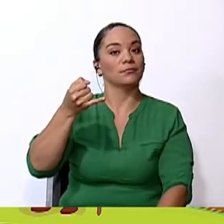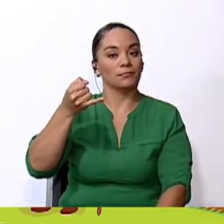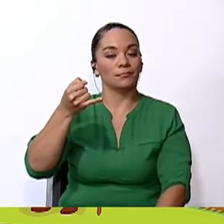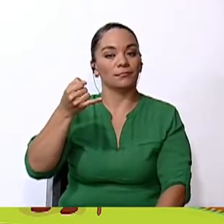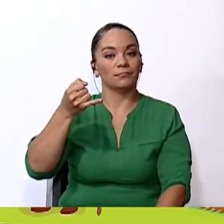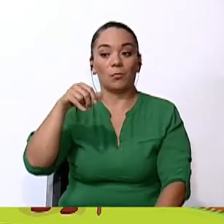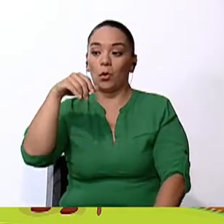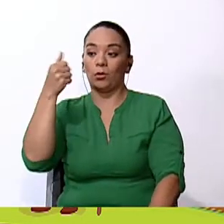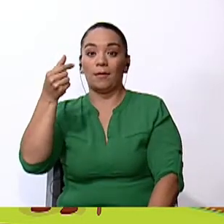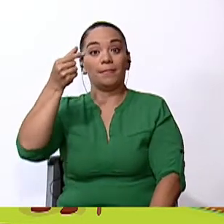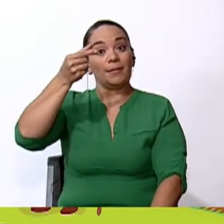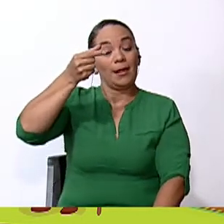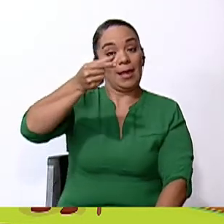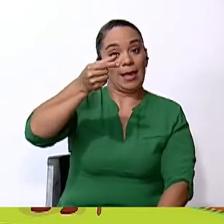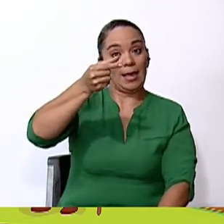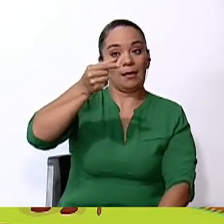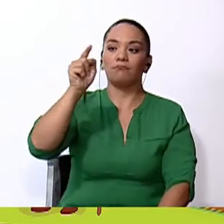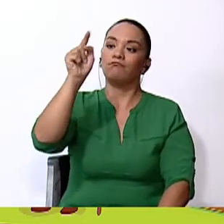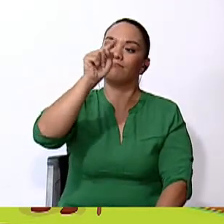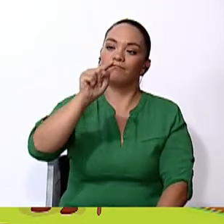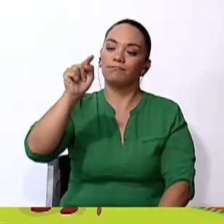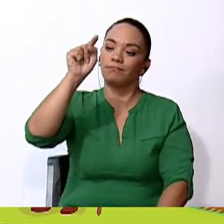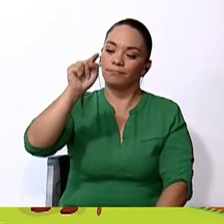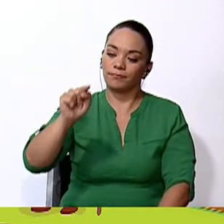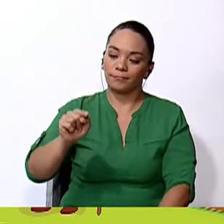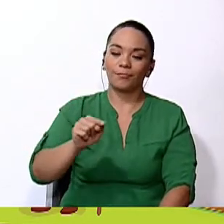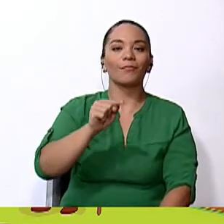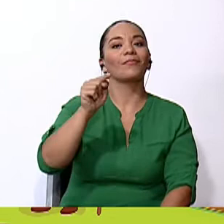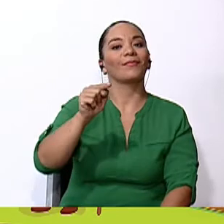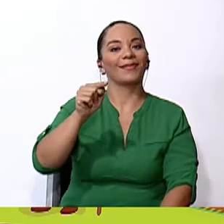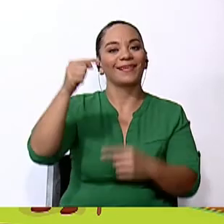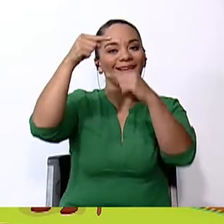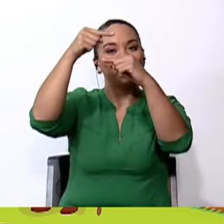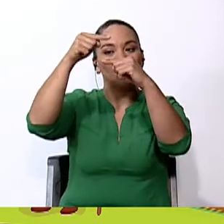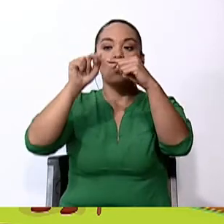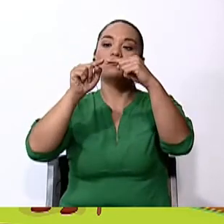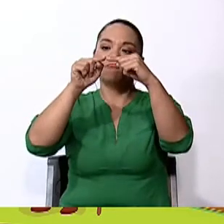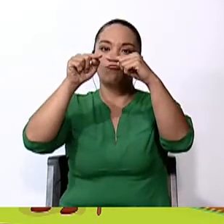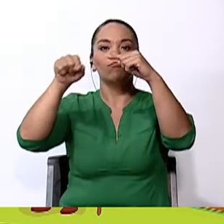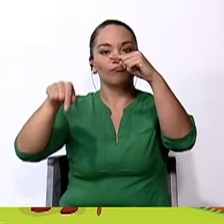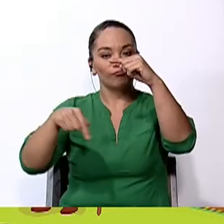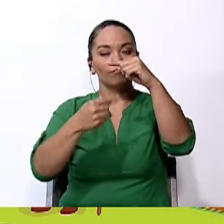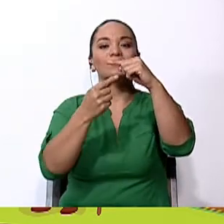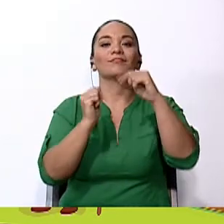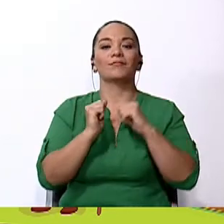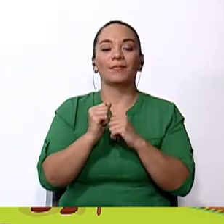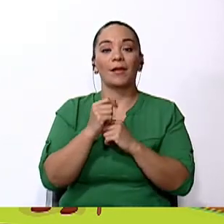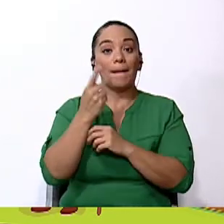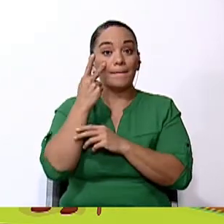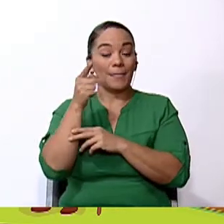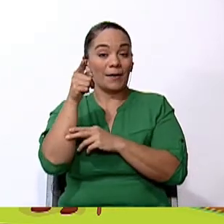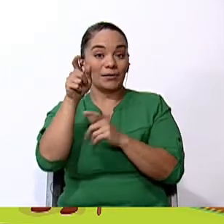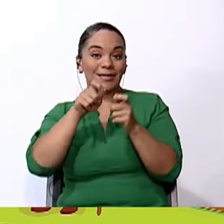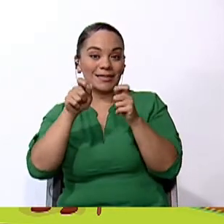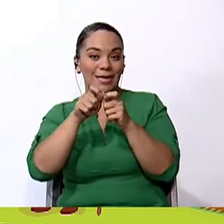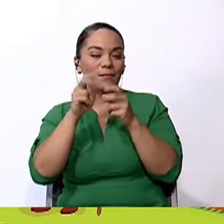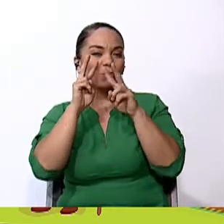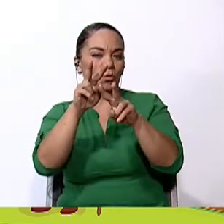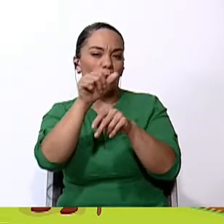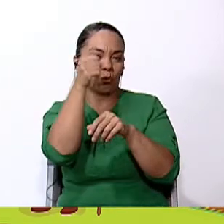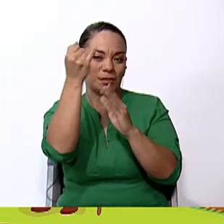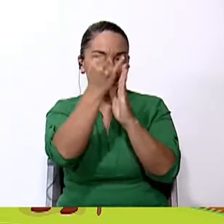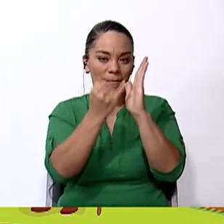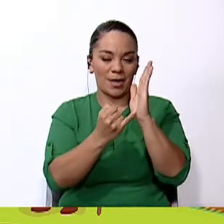o la G tienen permiso de salirse del renglón. Pero para ver estos detalles, vamos a ir a observar otras